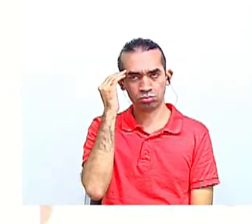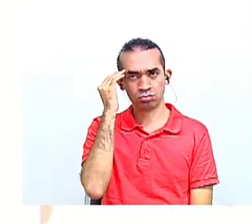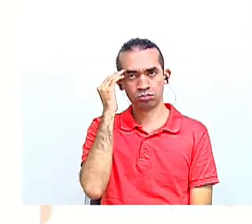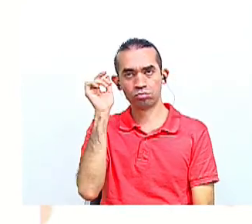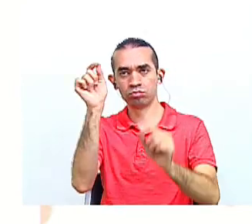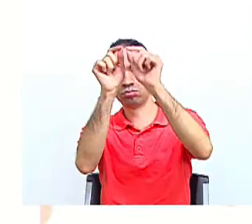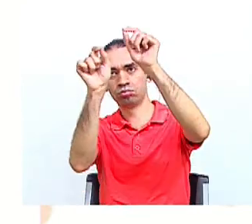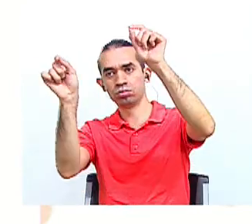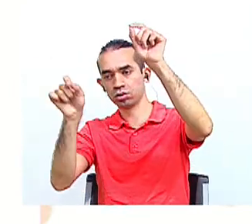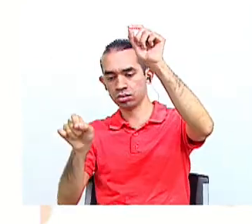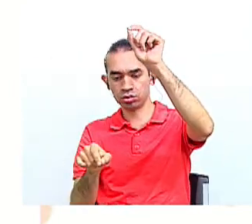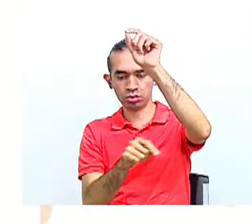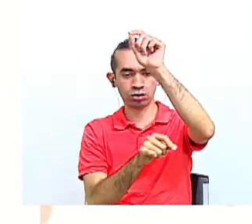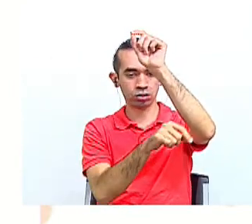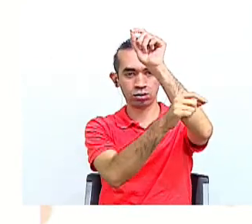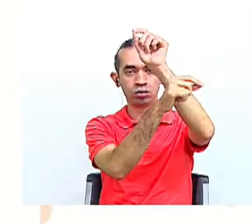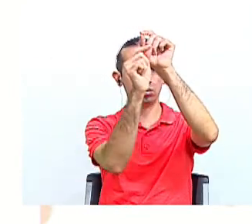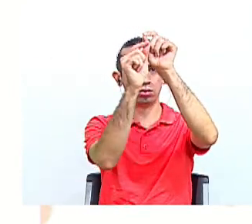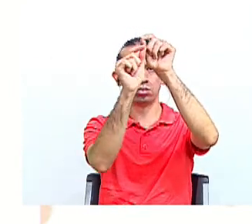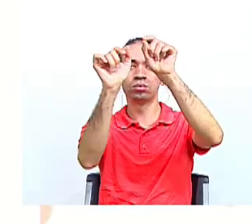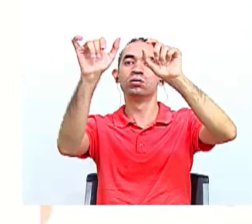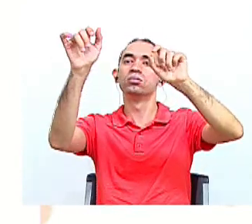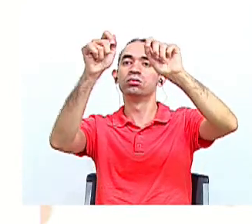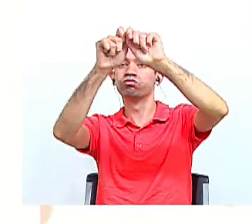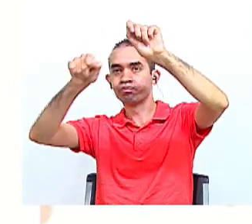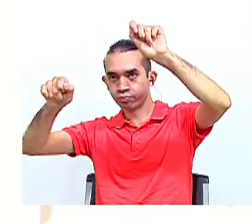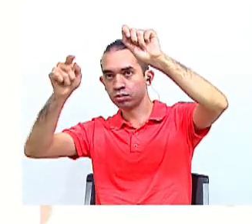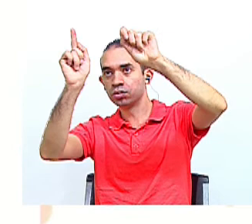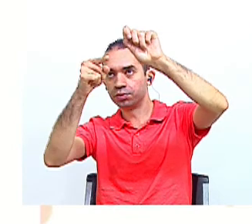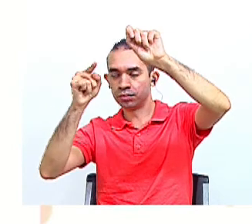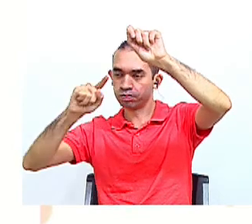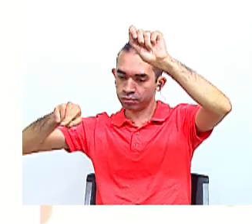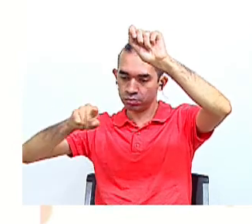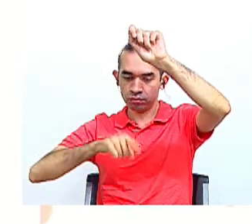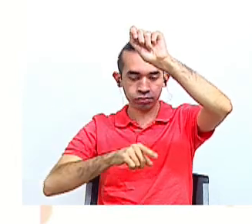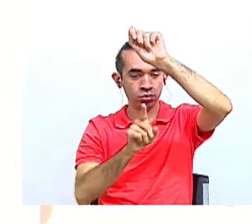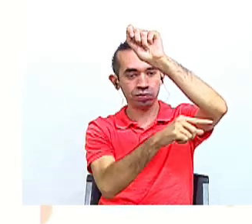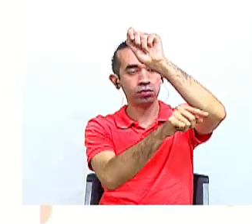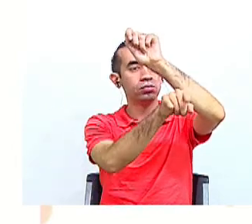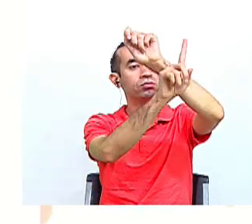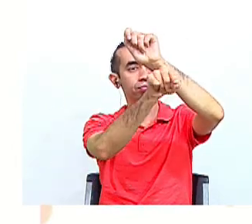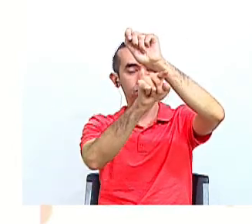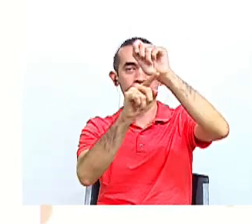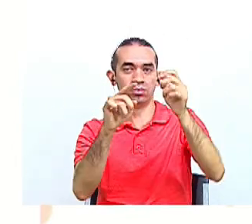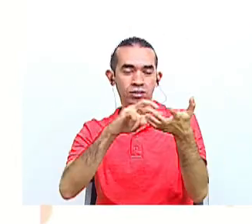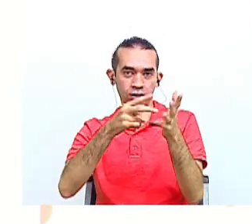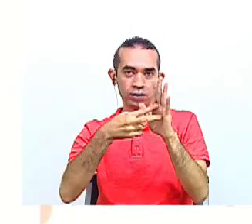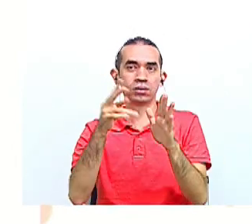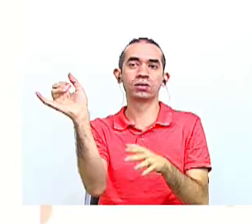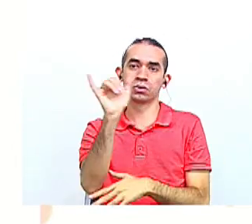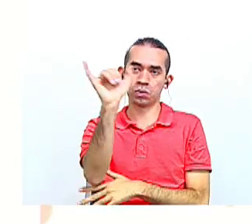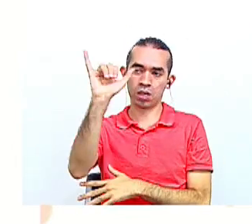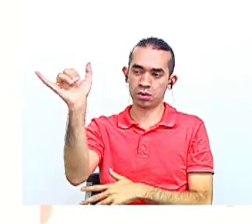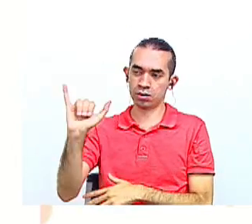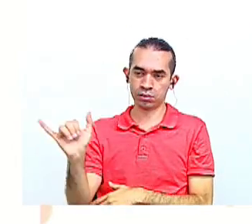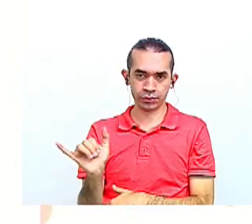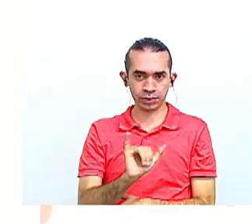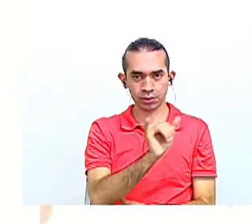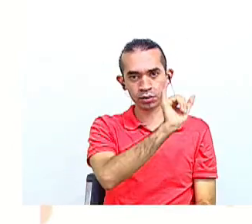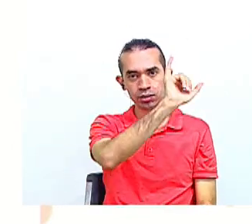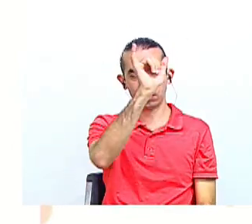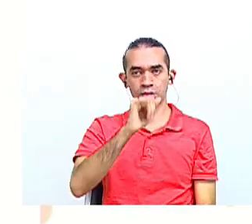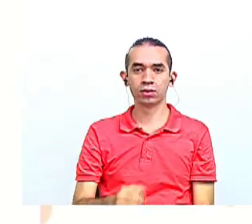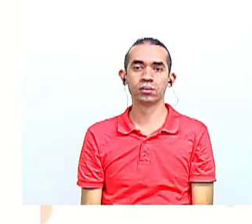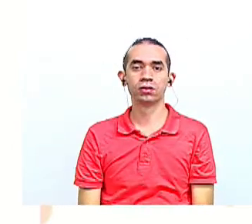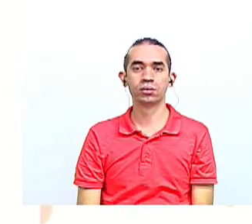lados tienen la misma indicación, la misma señal que me indica que es un pentágono